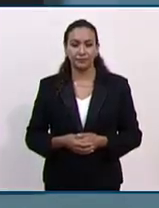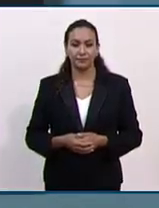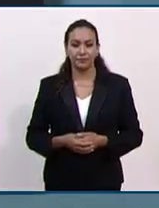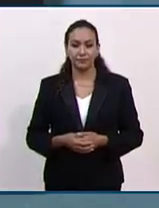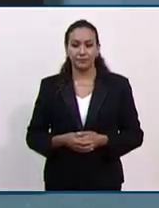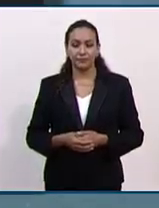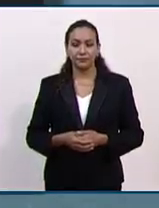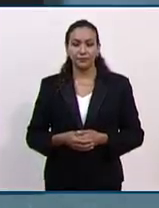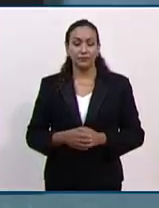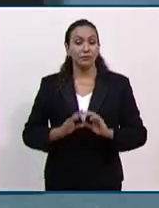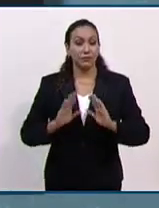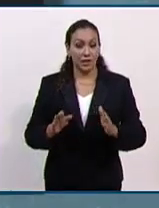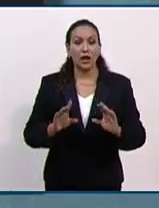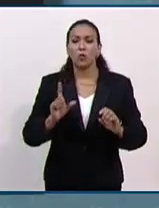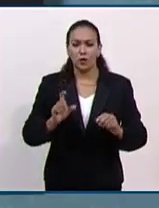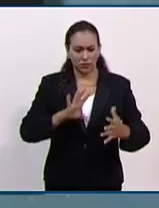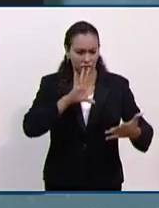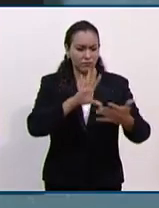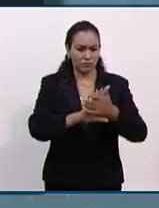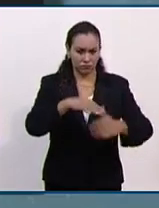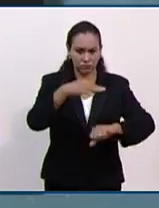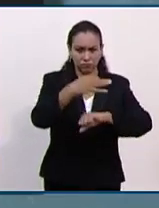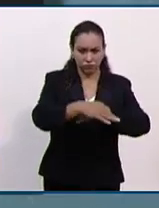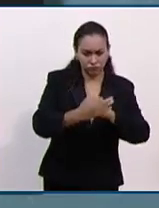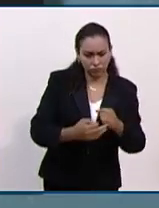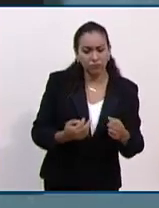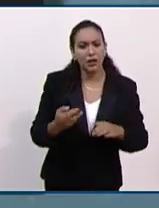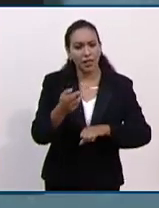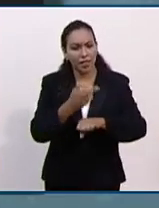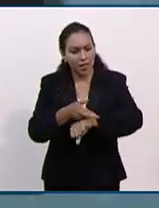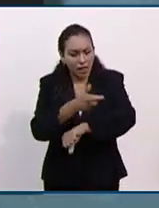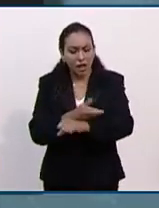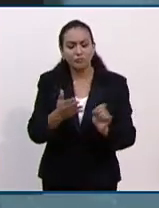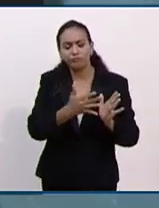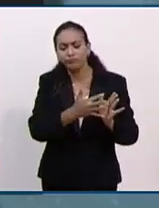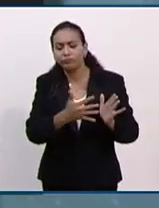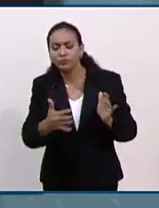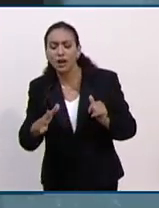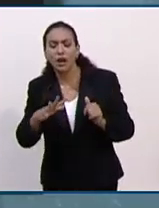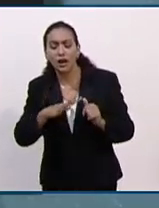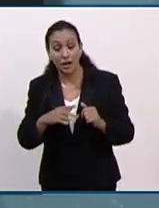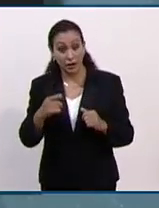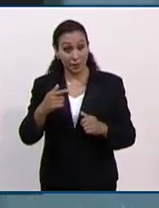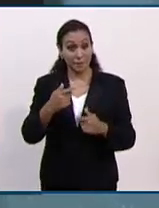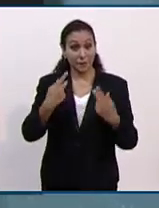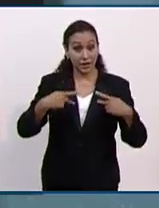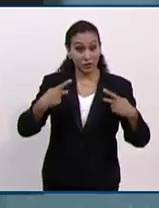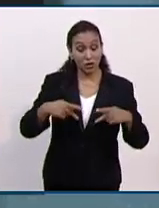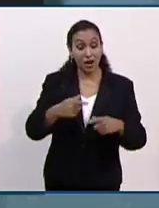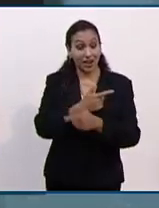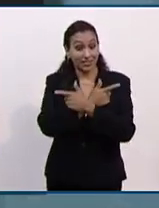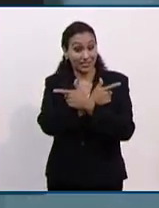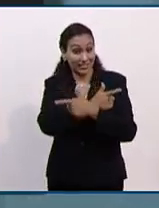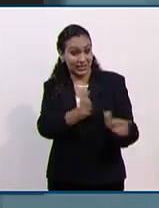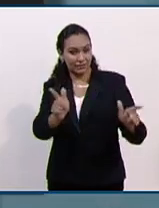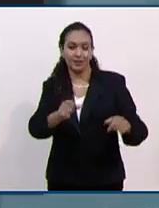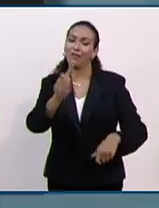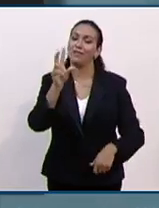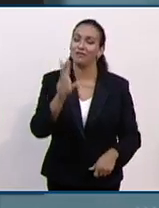Si ya no hay prisión preventiva oficiosa, todas las personas van a quedar en libertad y no.